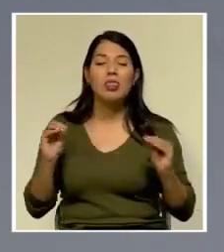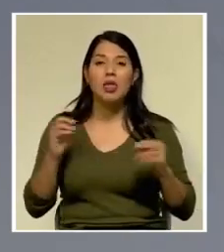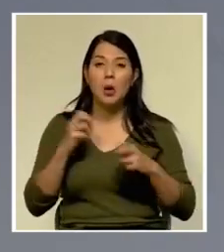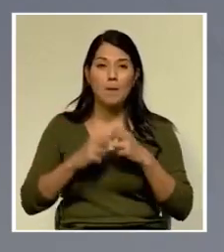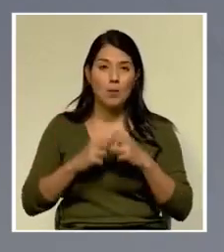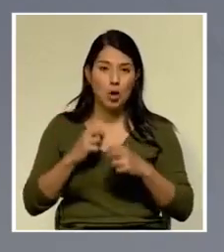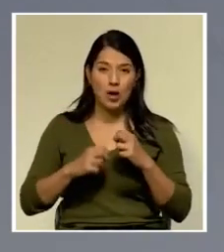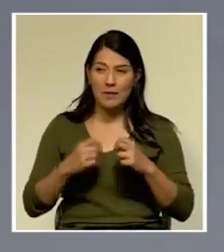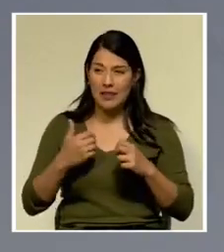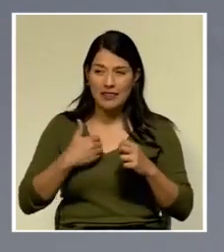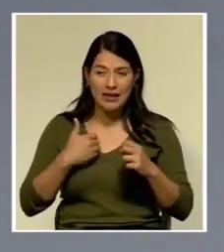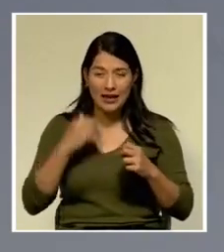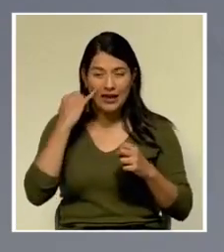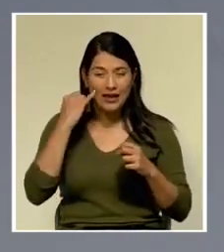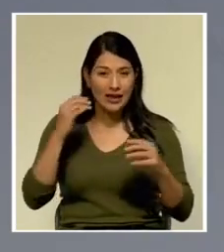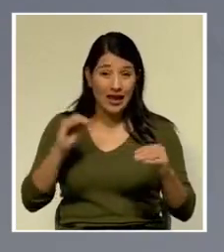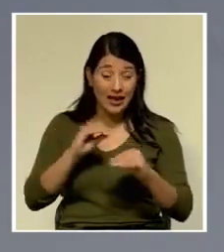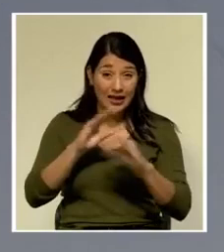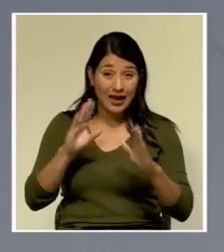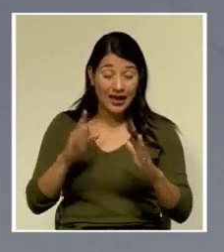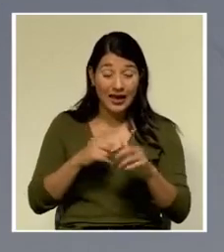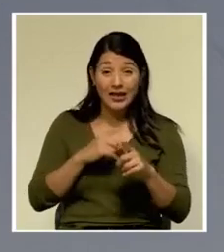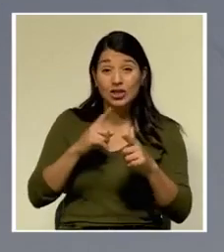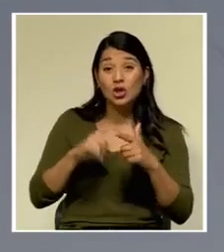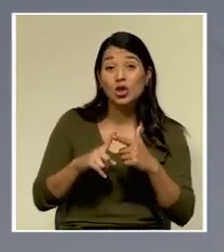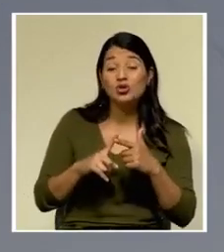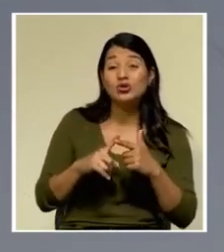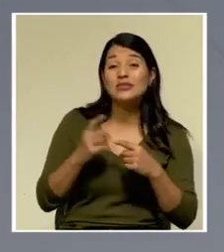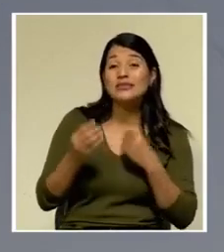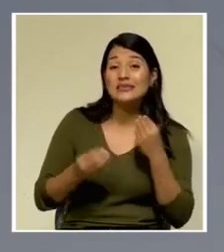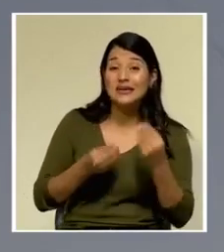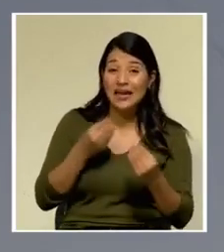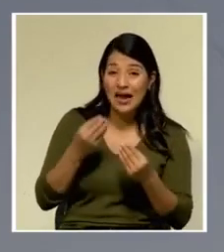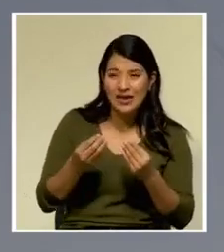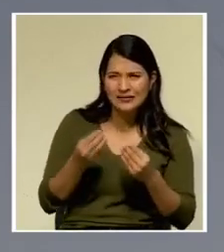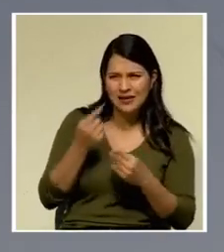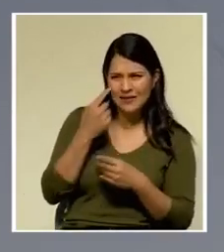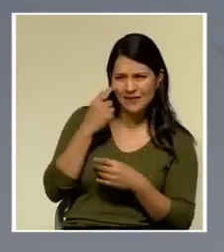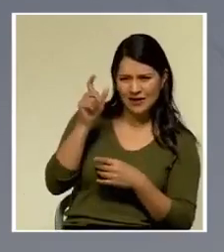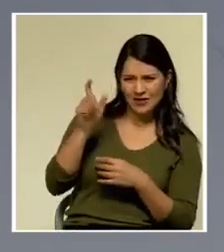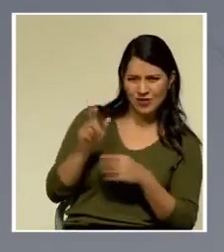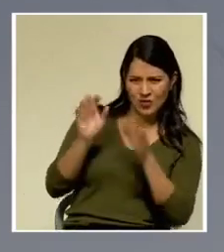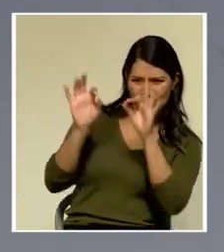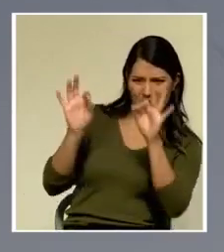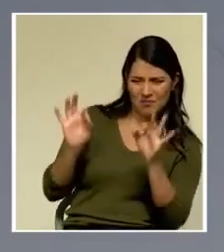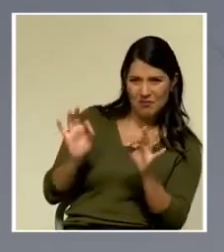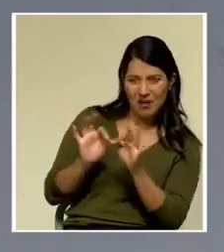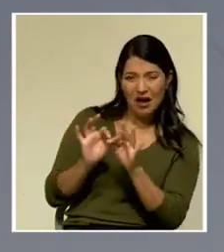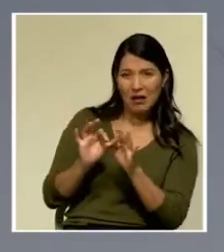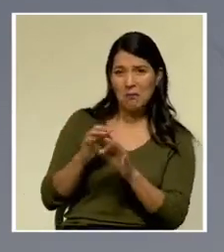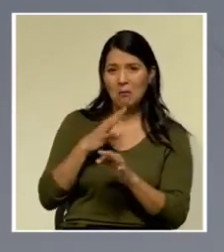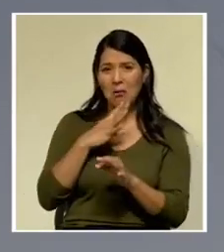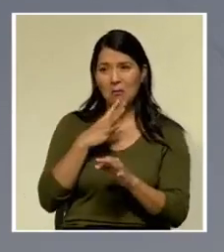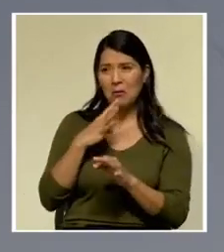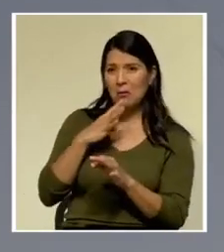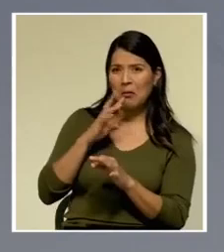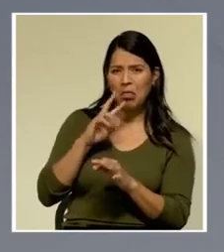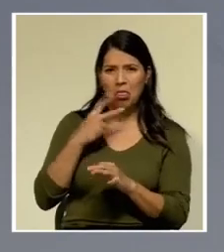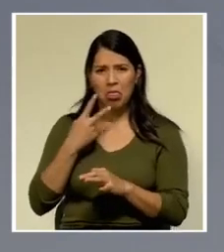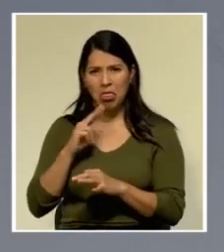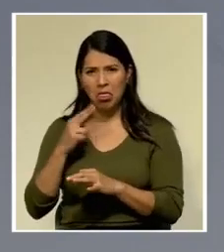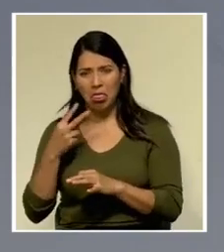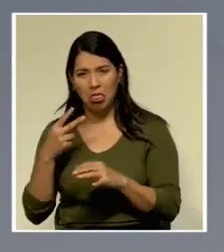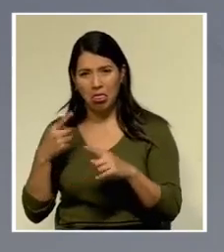posiciones sólidas, y eso no ha hecho otra cosa más que ver una figura contradictoria y una campaña con discursos y con acciones